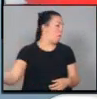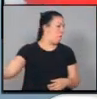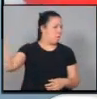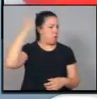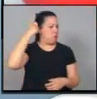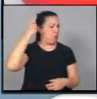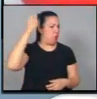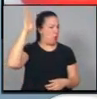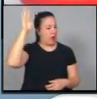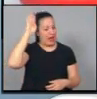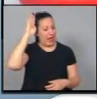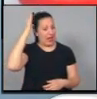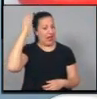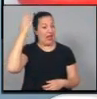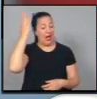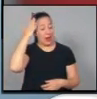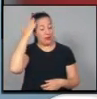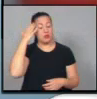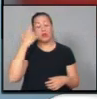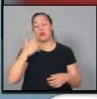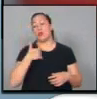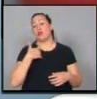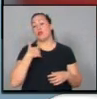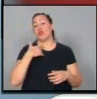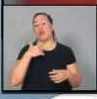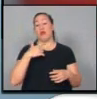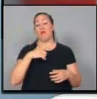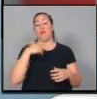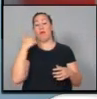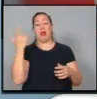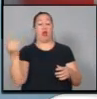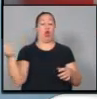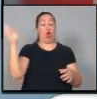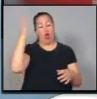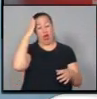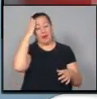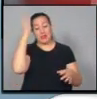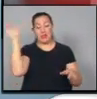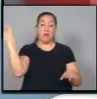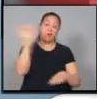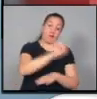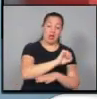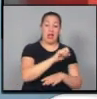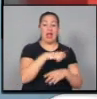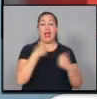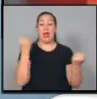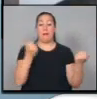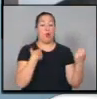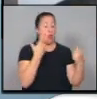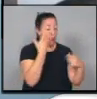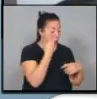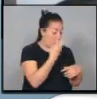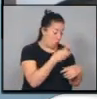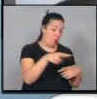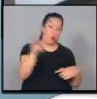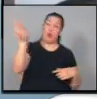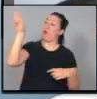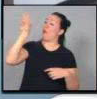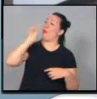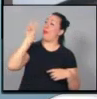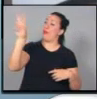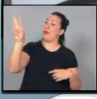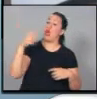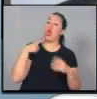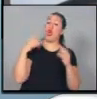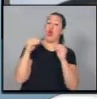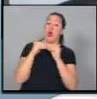me pegan en la cabeza. Yo caigo contra el camión y bueno, esa persona, cuando yo me doy vuelta, que lo primero que hago ver era a